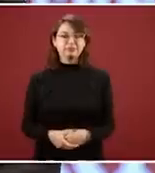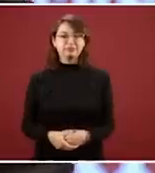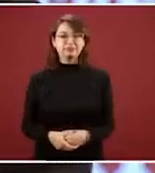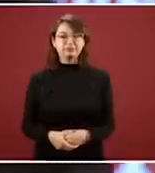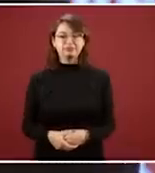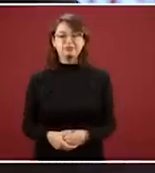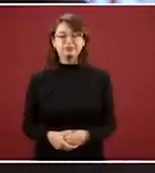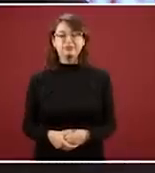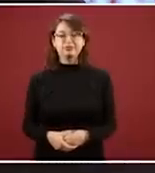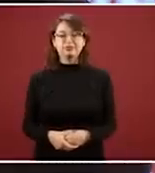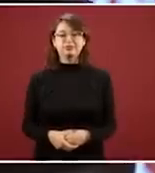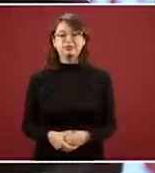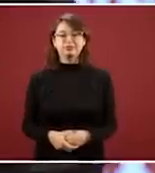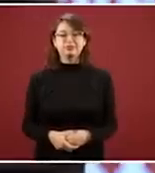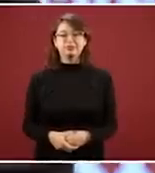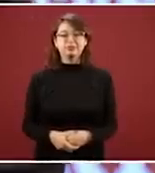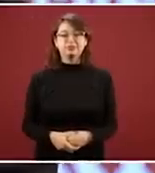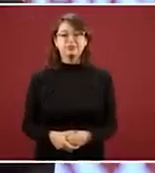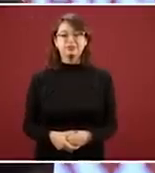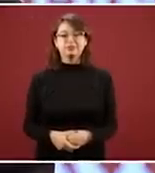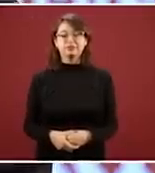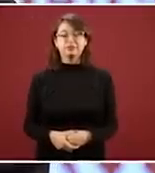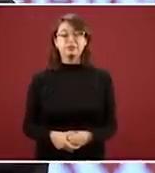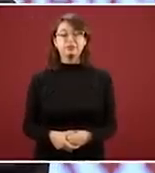Que nadie diga, yo